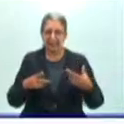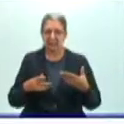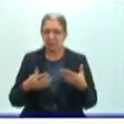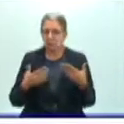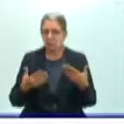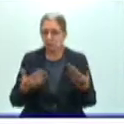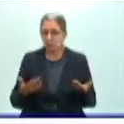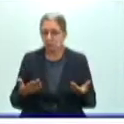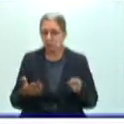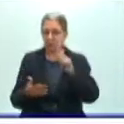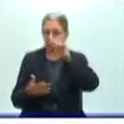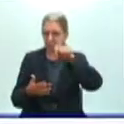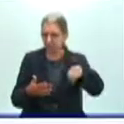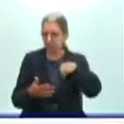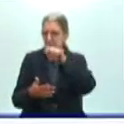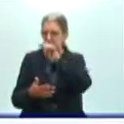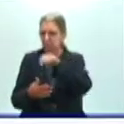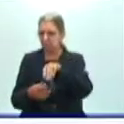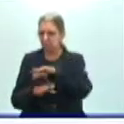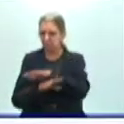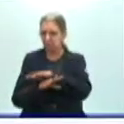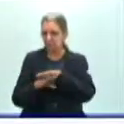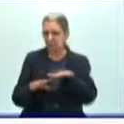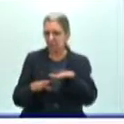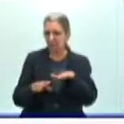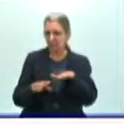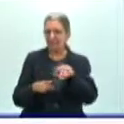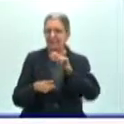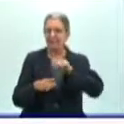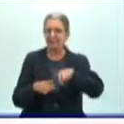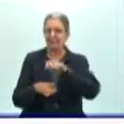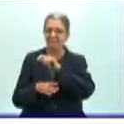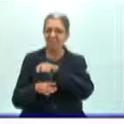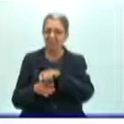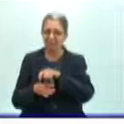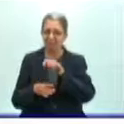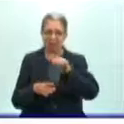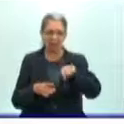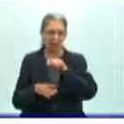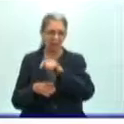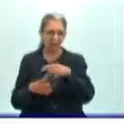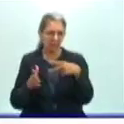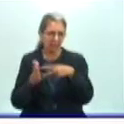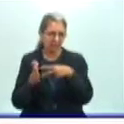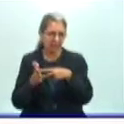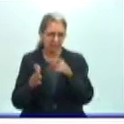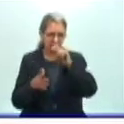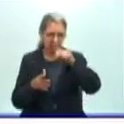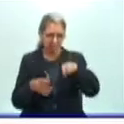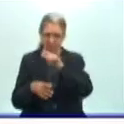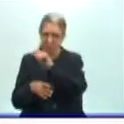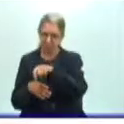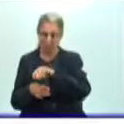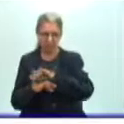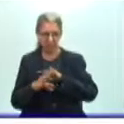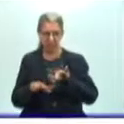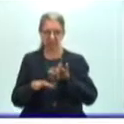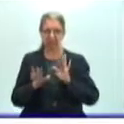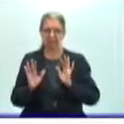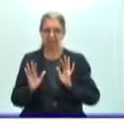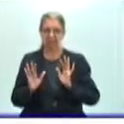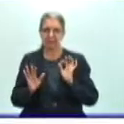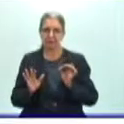puedo eliminarlo simplificando cada uno de los términos en cada miembro.